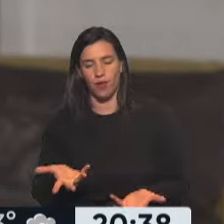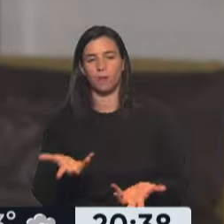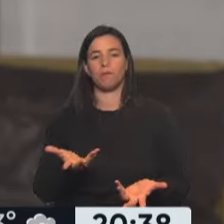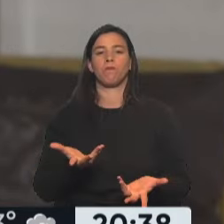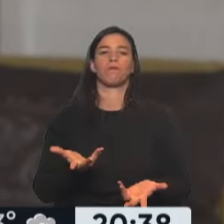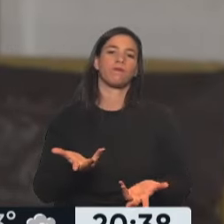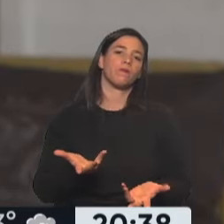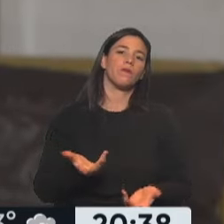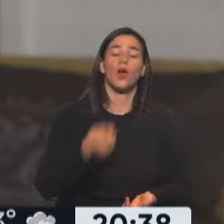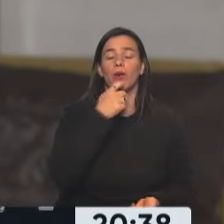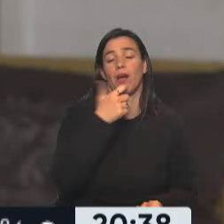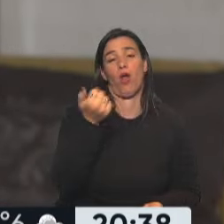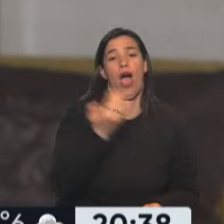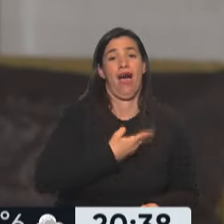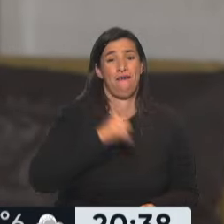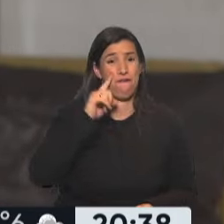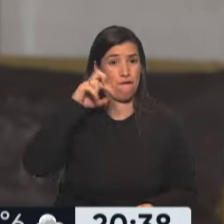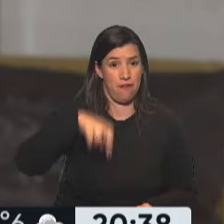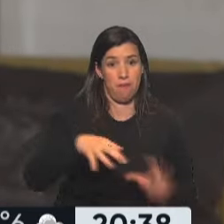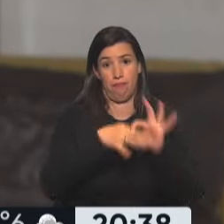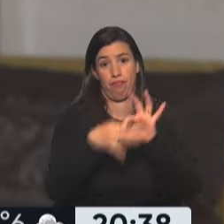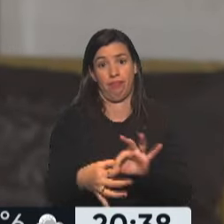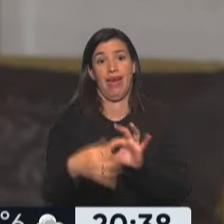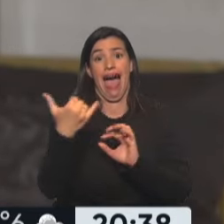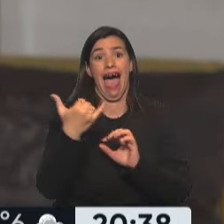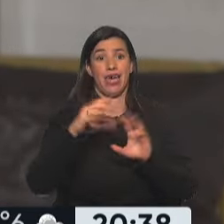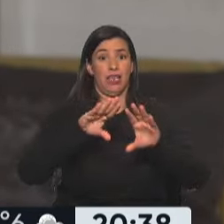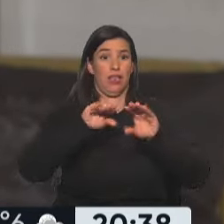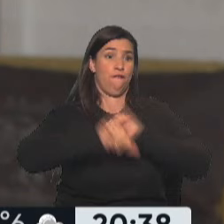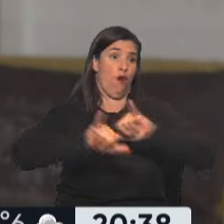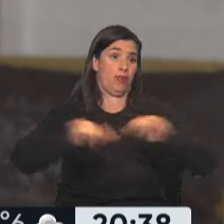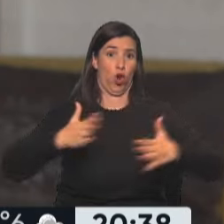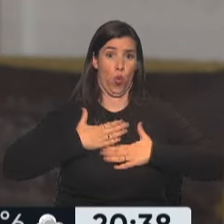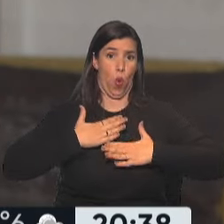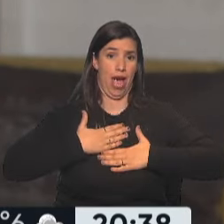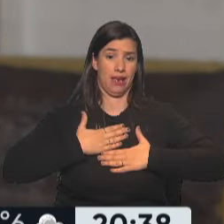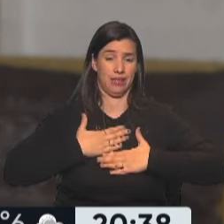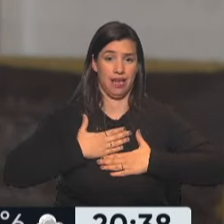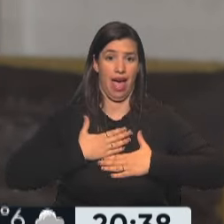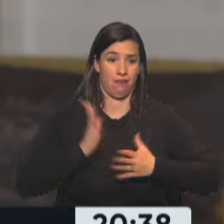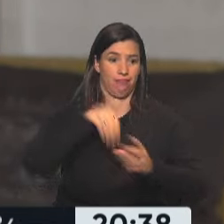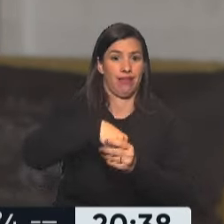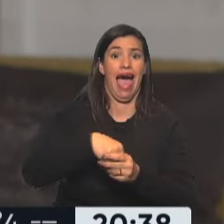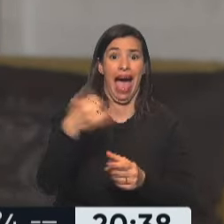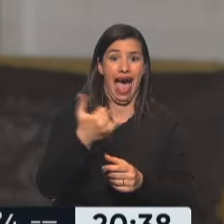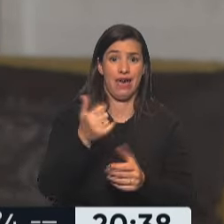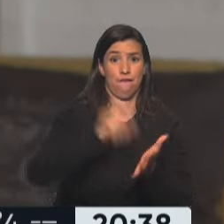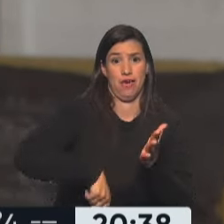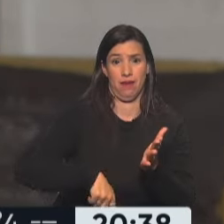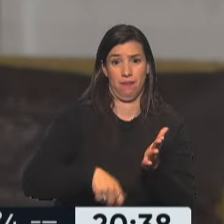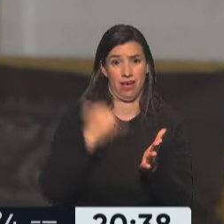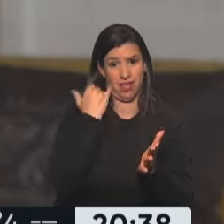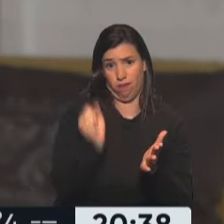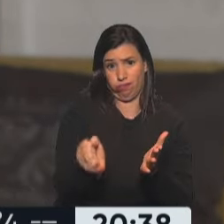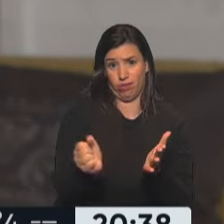de Ingresos Públicos, la AFIP, que está asociada a nuestros datos biométricos. O sea, nosotros ahí también tenemos una firma digital que usamos muchas